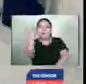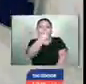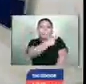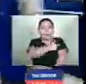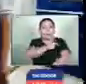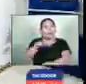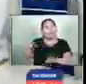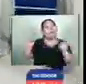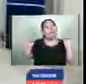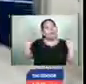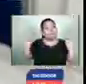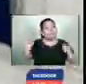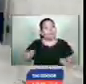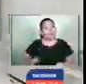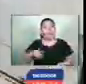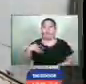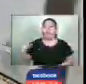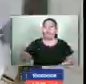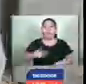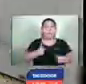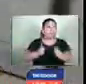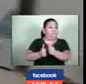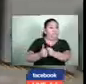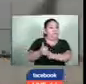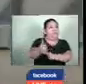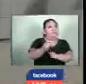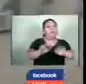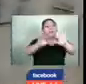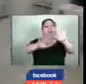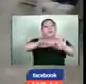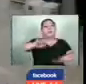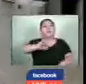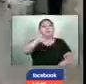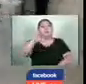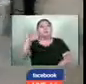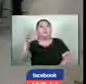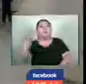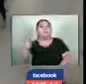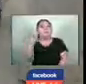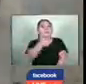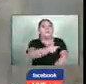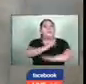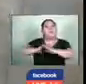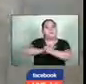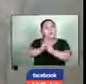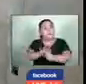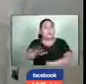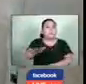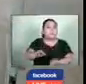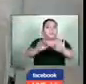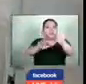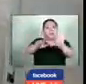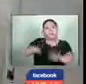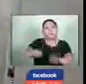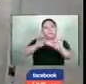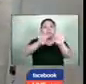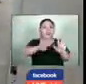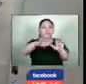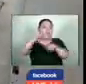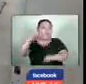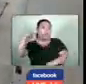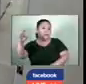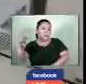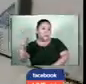nos permite ya haber superado los 8 millones de dosis aplicadas, cerca de 8,096,000 dosis